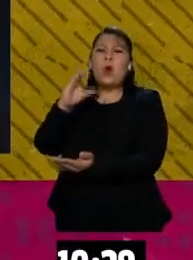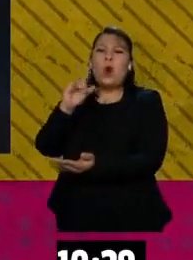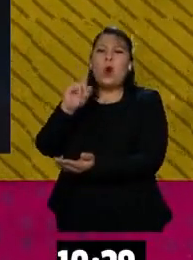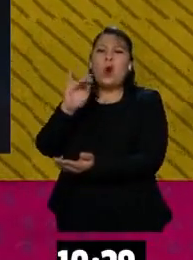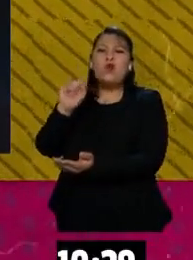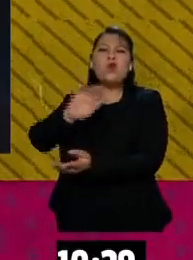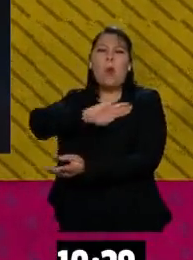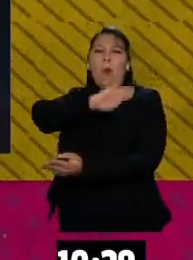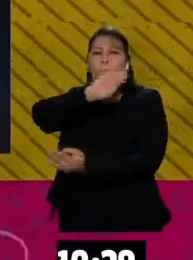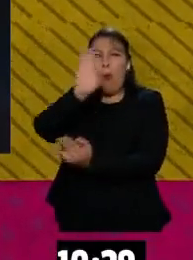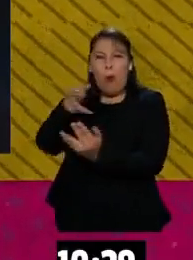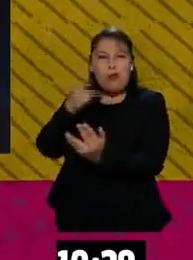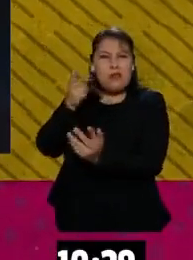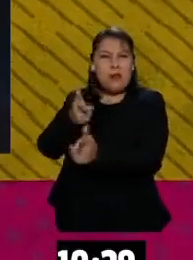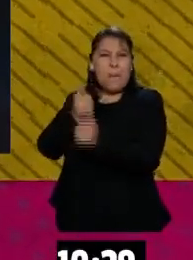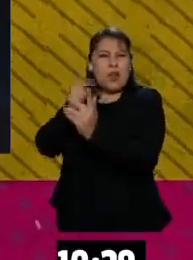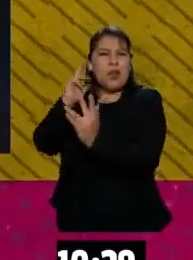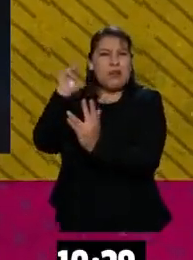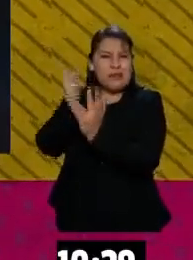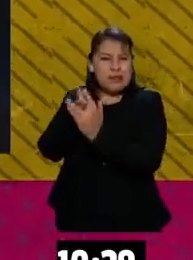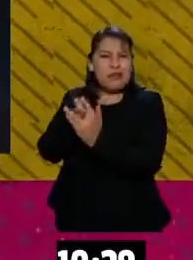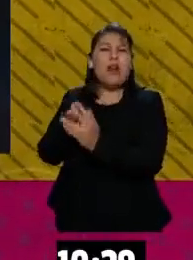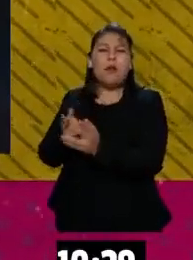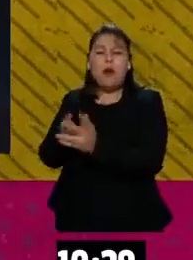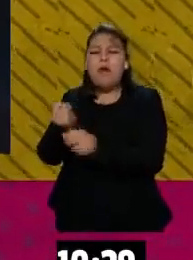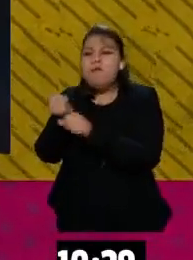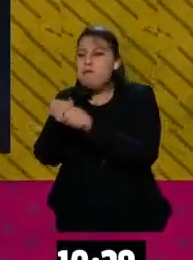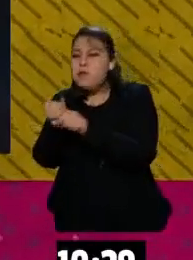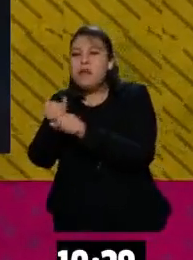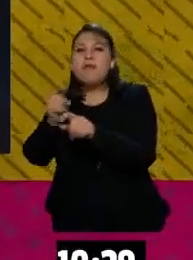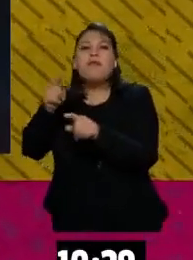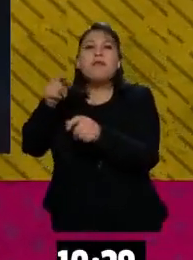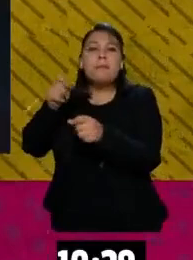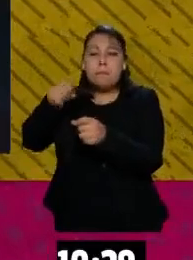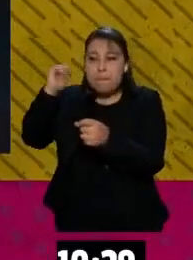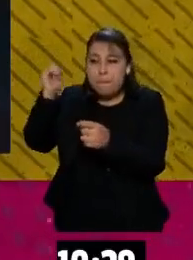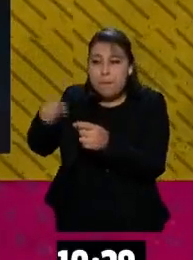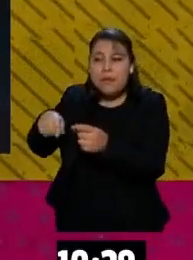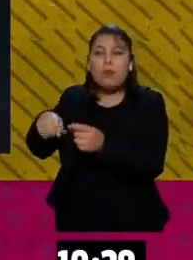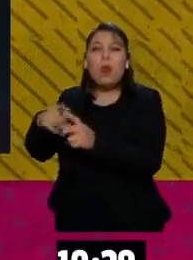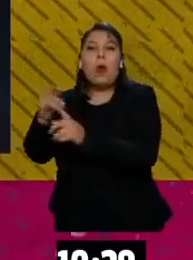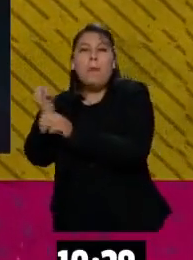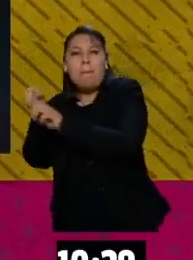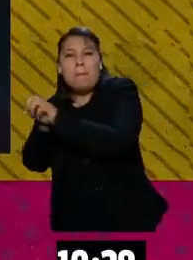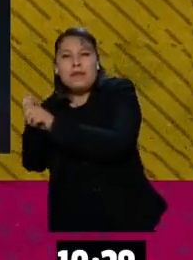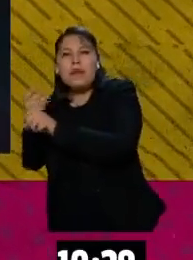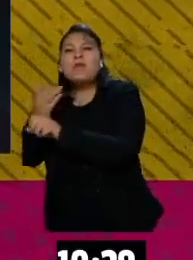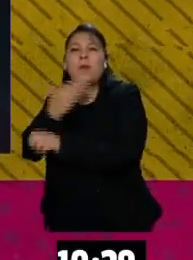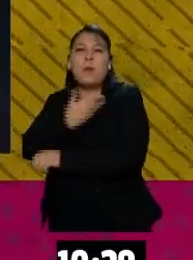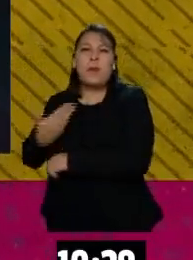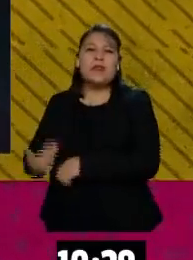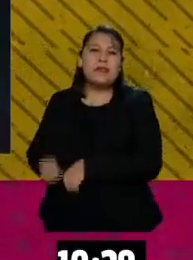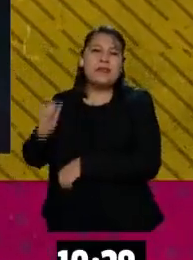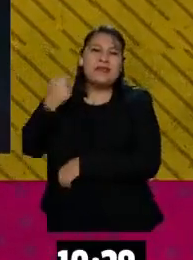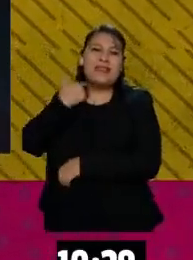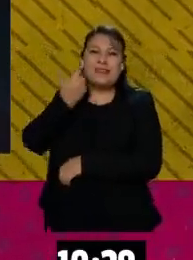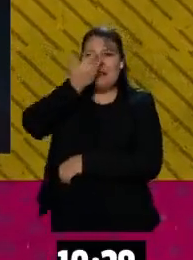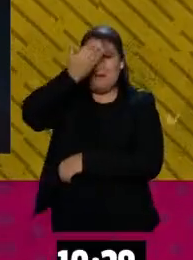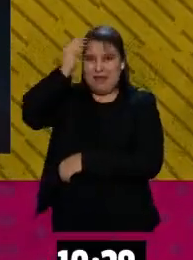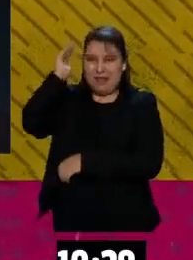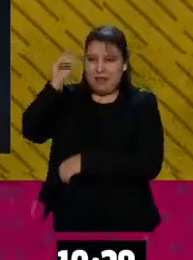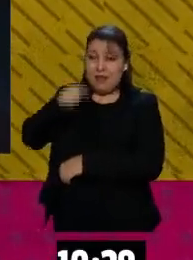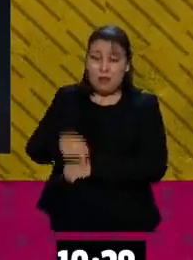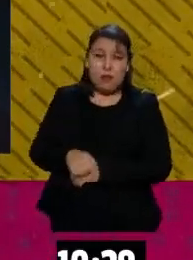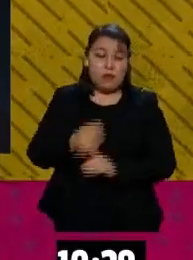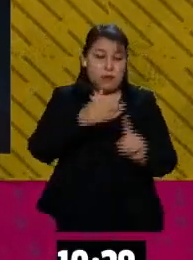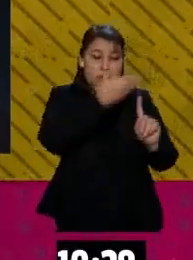las investigaciones contra Enrique Peña Nieto. Entonces, al presidente le preocupa lo que la gente piense y